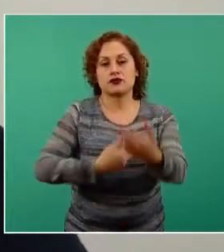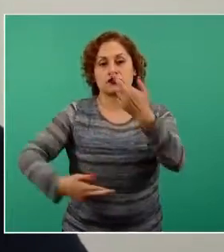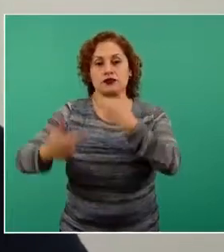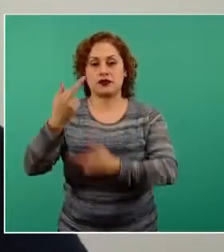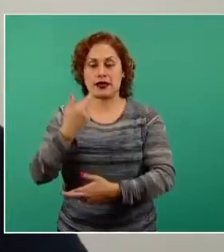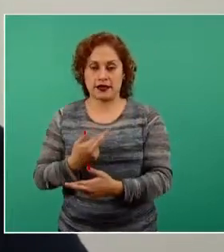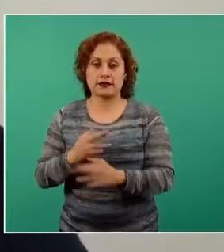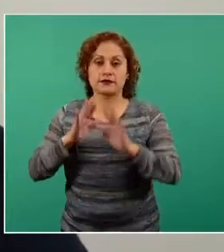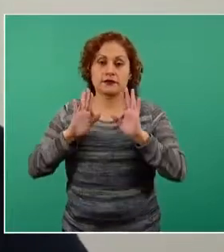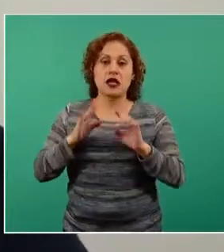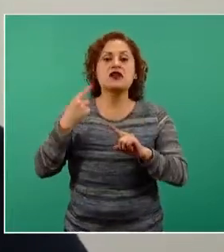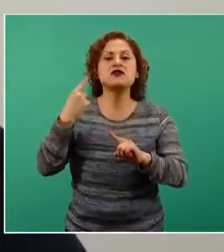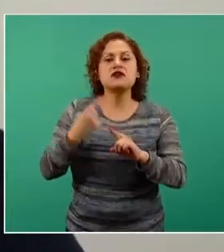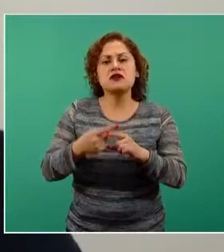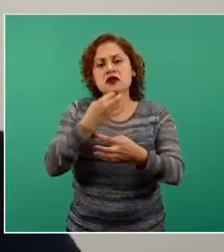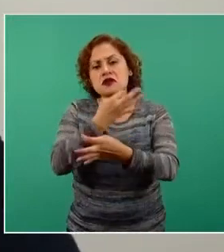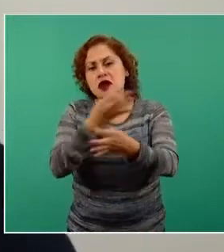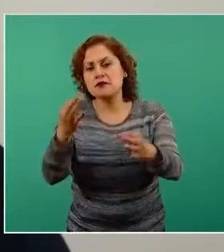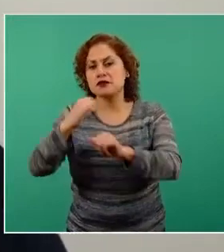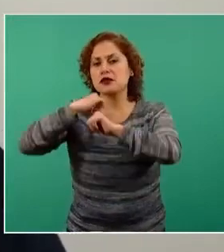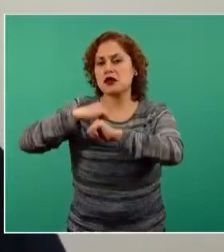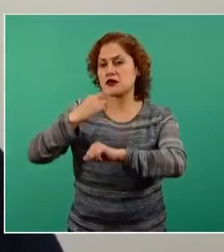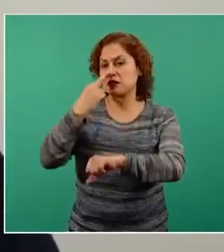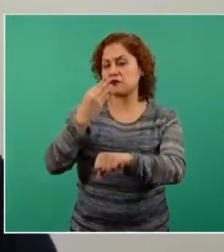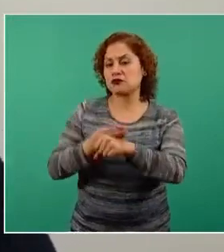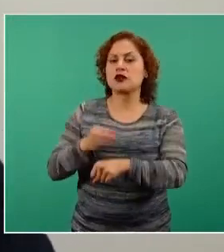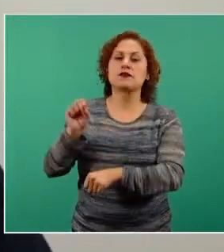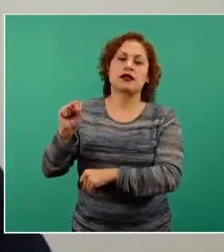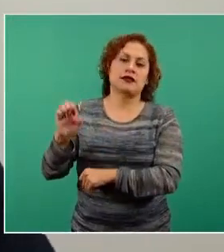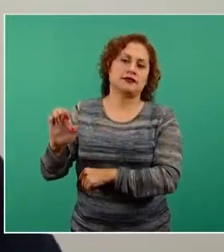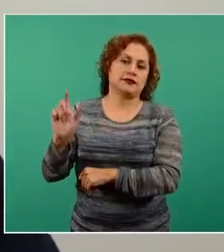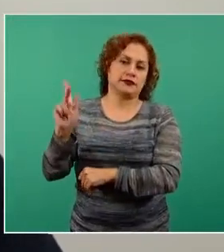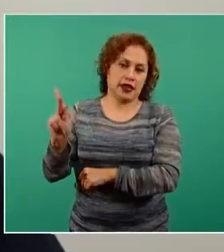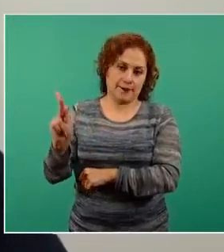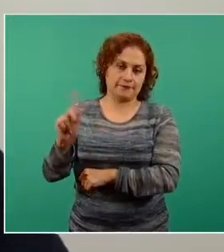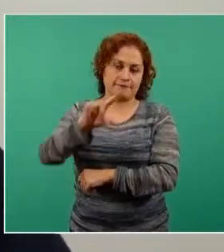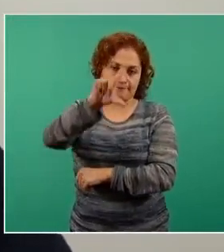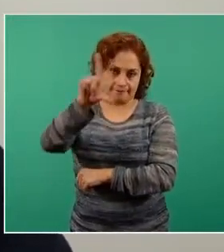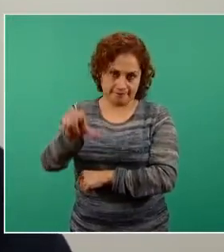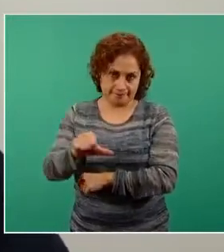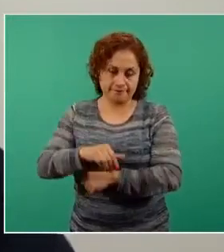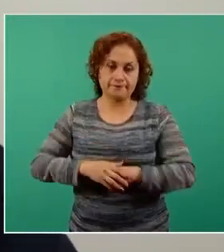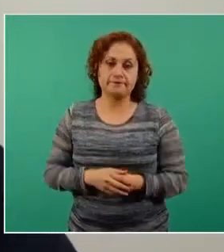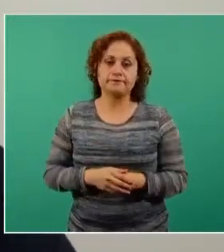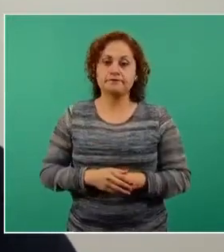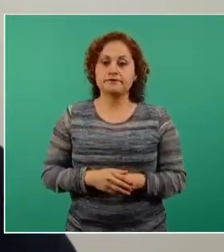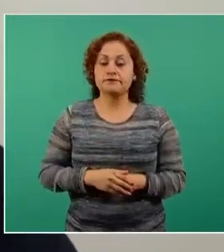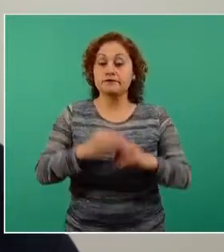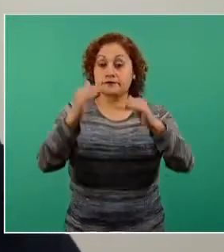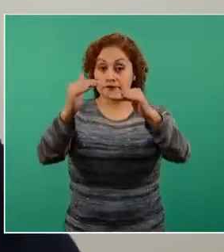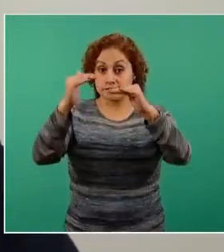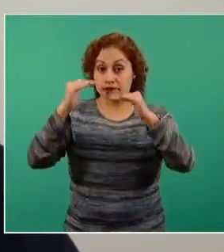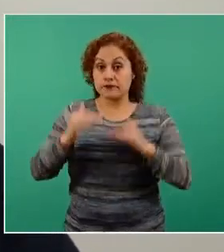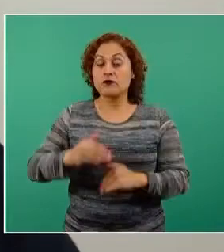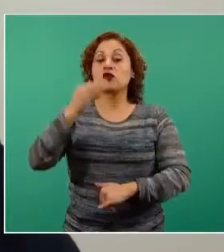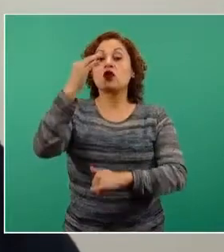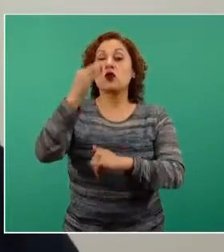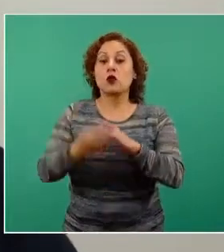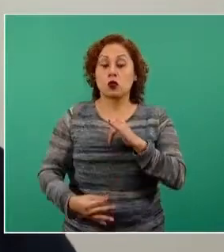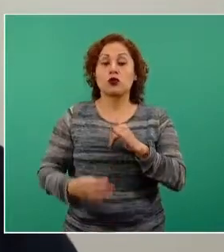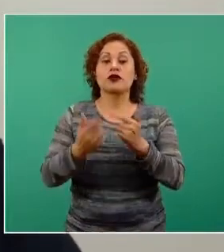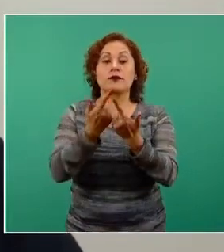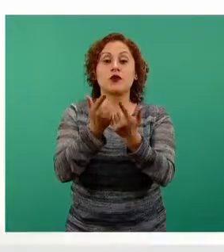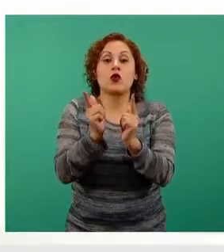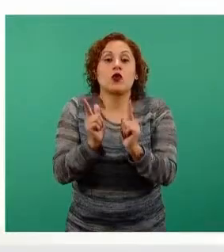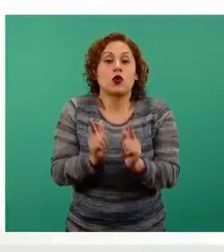estará informando puntualmente también en siguientes días. Y bueno, como tercer grupo, y sumamente importante, porque como